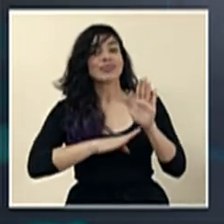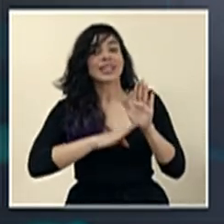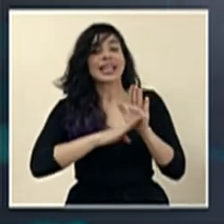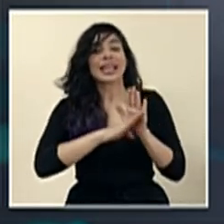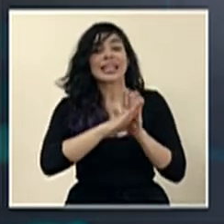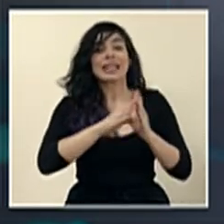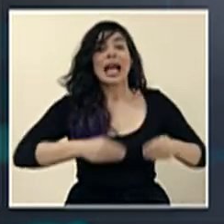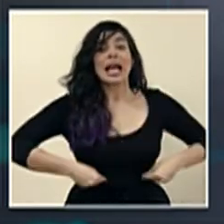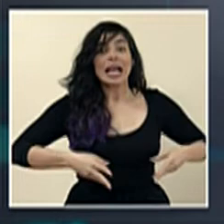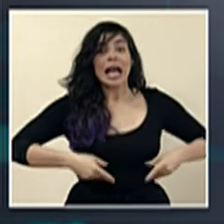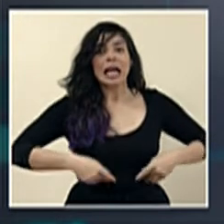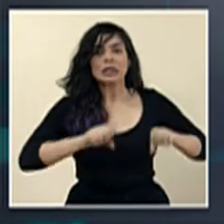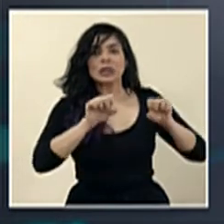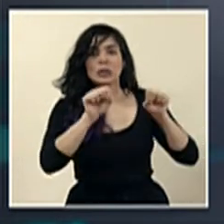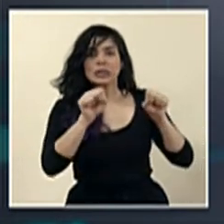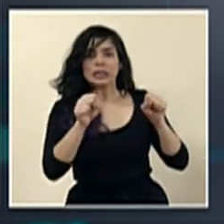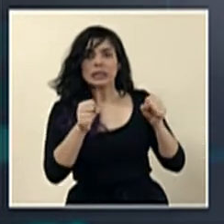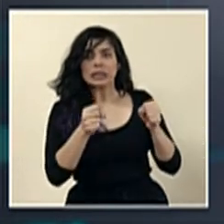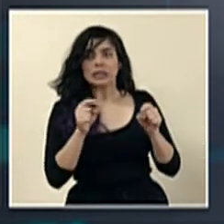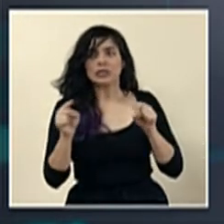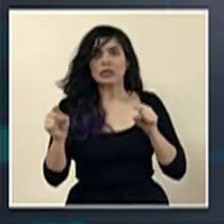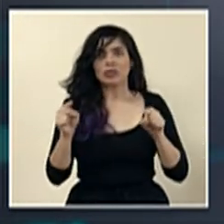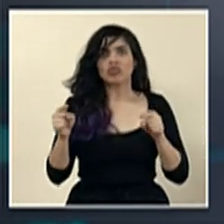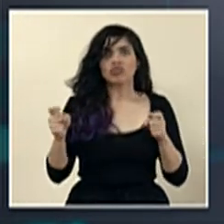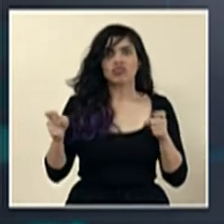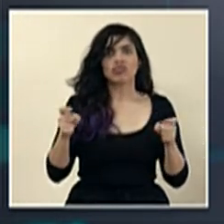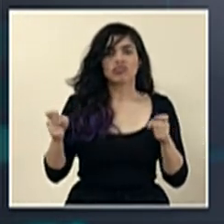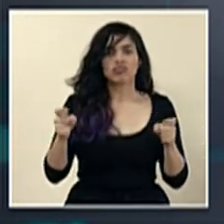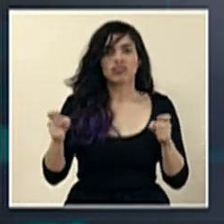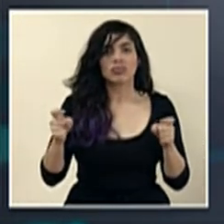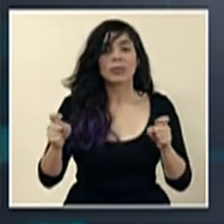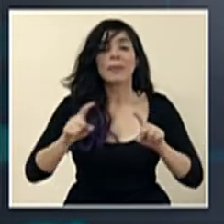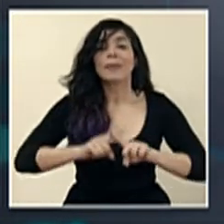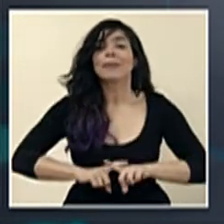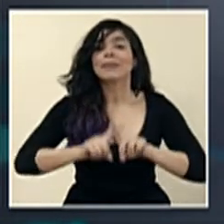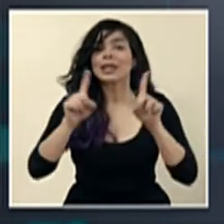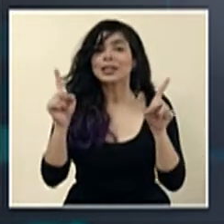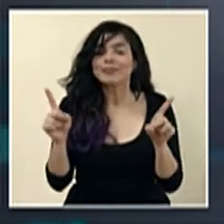del gasto público. Sin embargo,